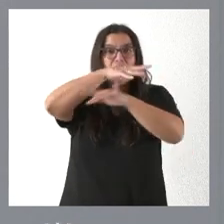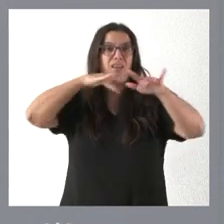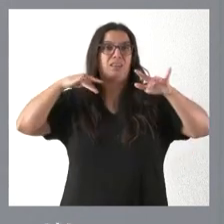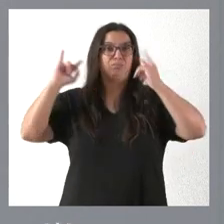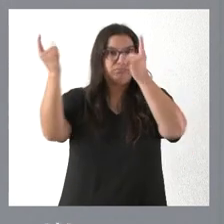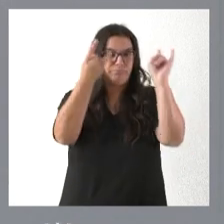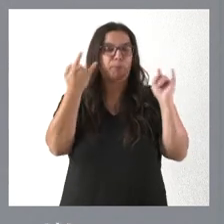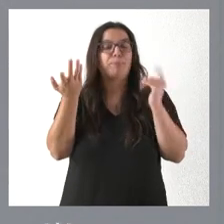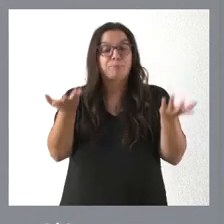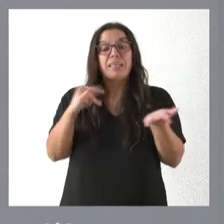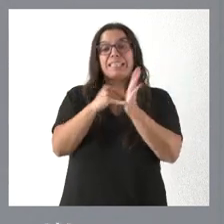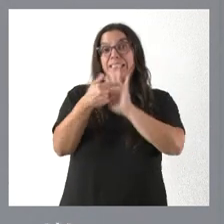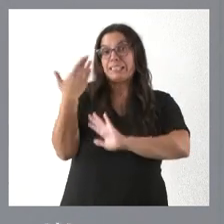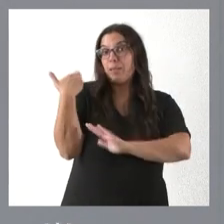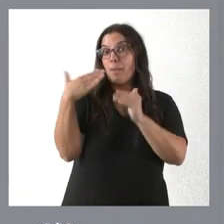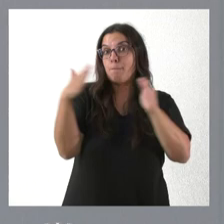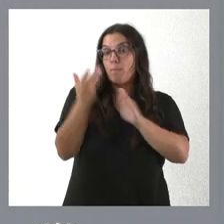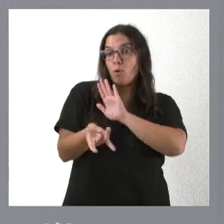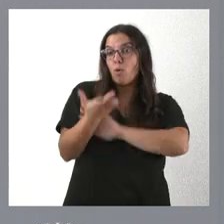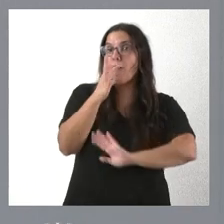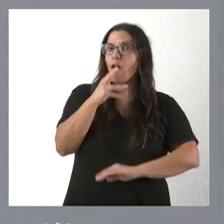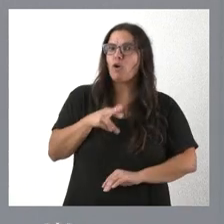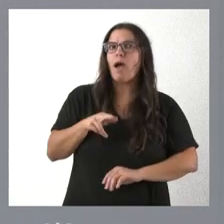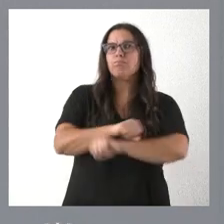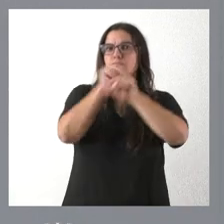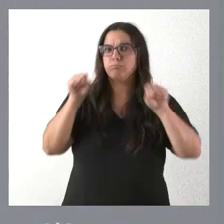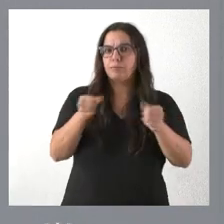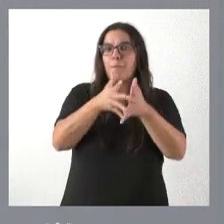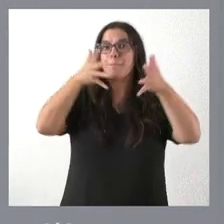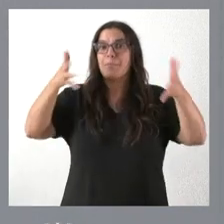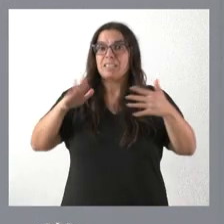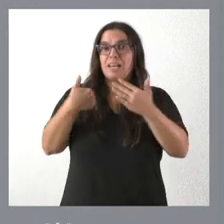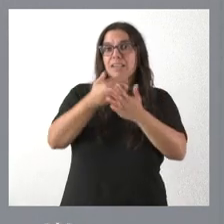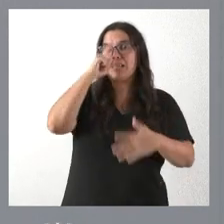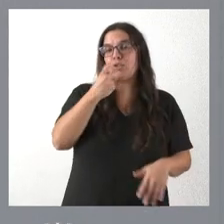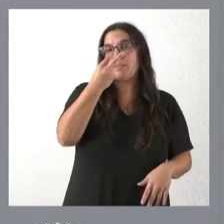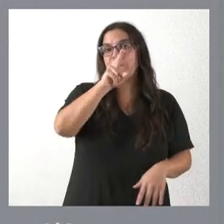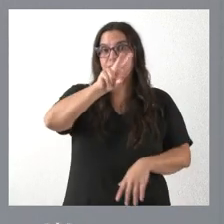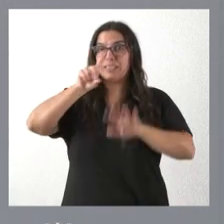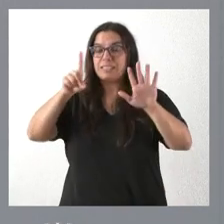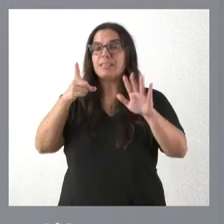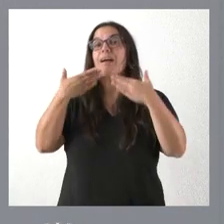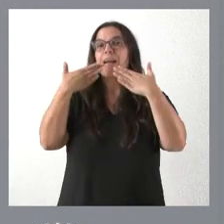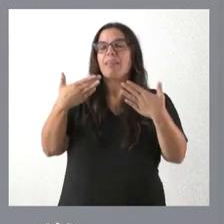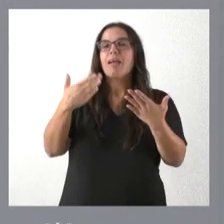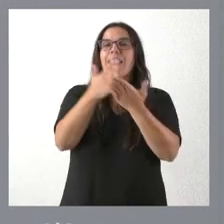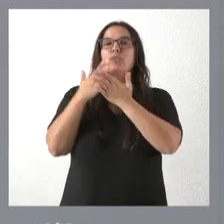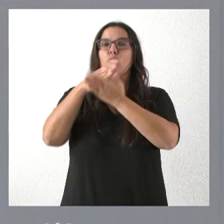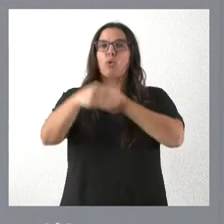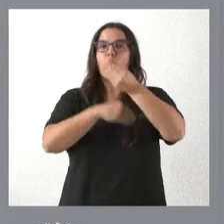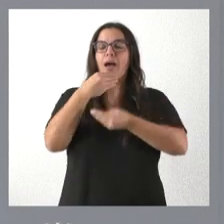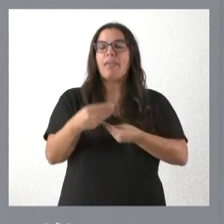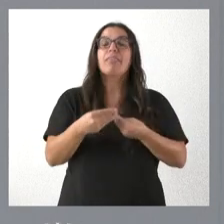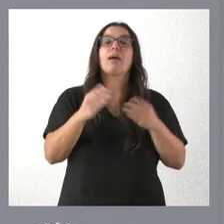tenemos el sistema que se puso en marcha y que ahora se refuerza y se extiende hasta el año 96 se basa un estudio realizado por la junta y el departamento